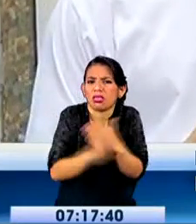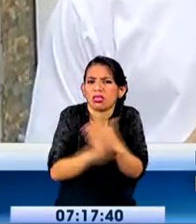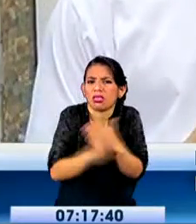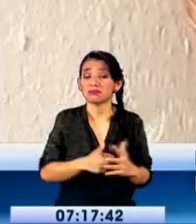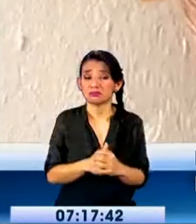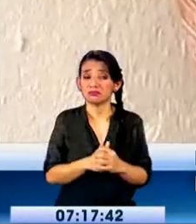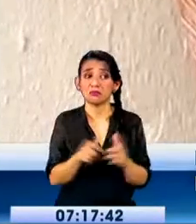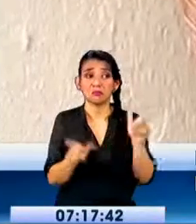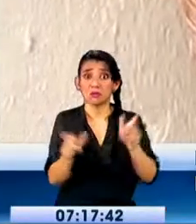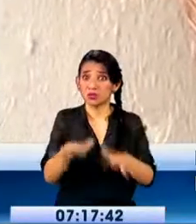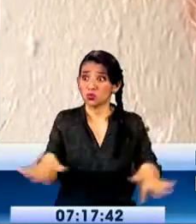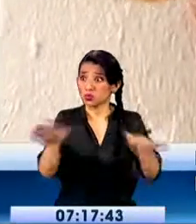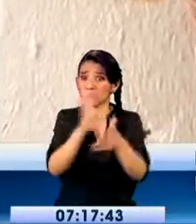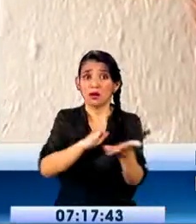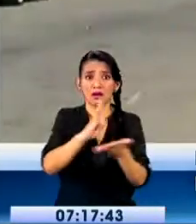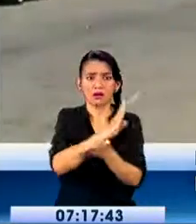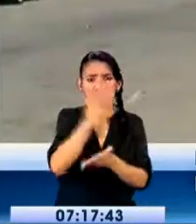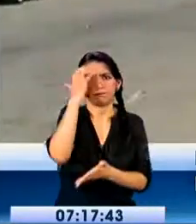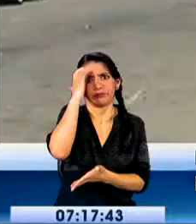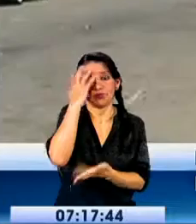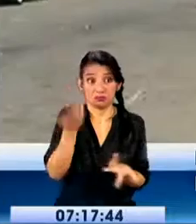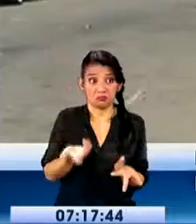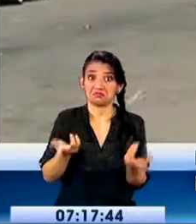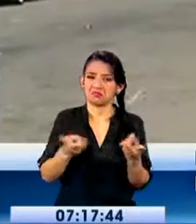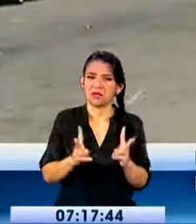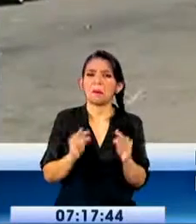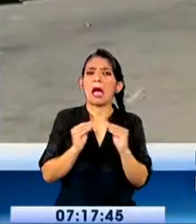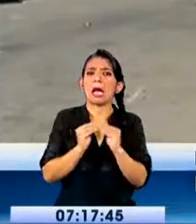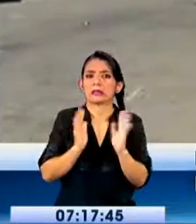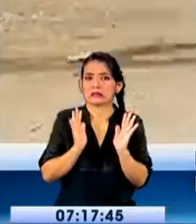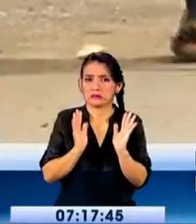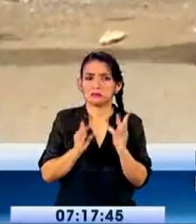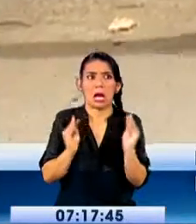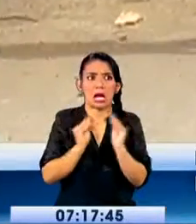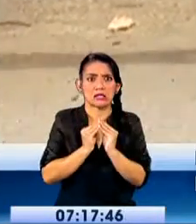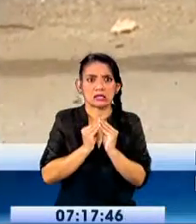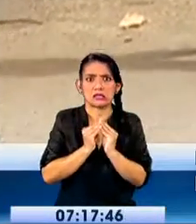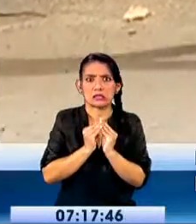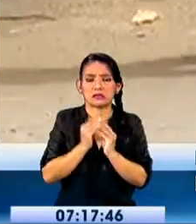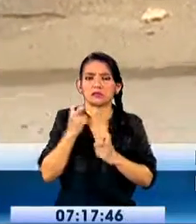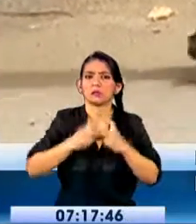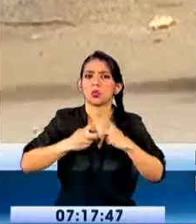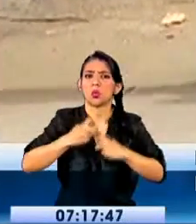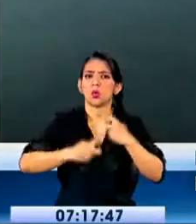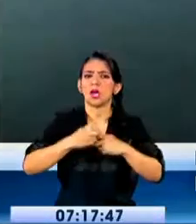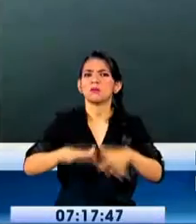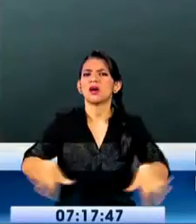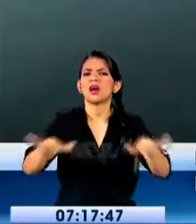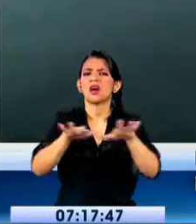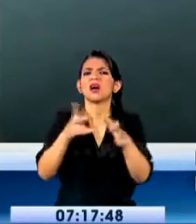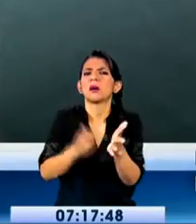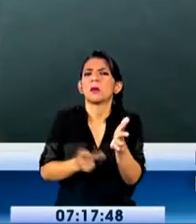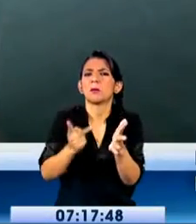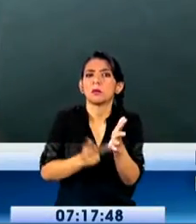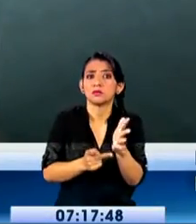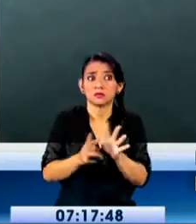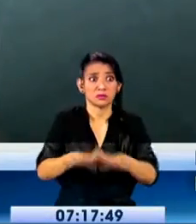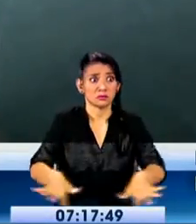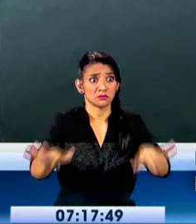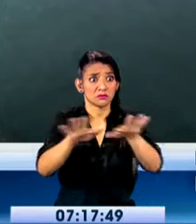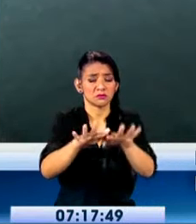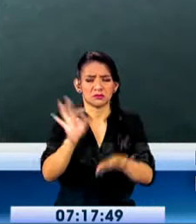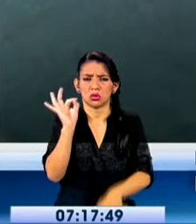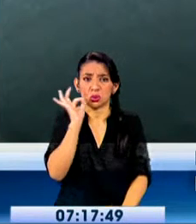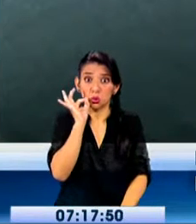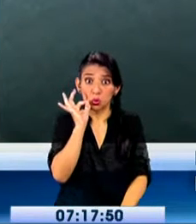de la zona y adjunto a este incidente se suman otros problemas que aseguran suceden por el sitio. La droga,